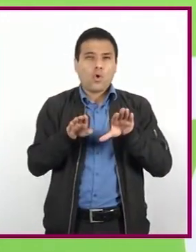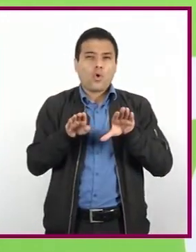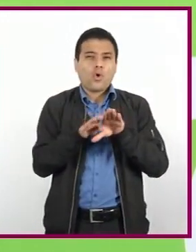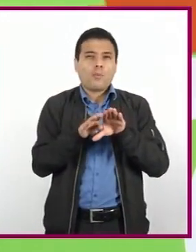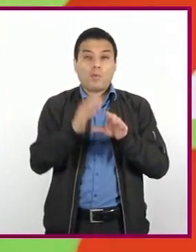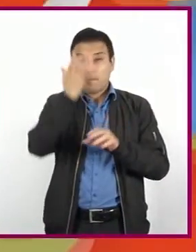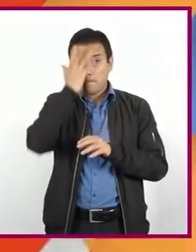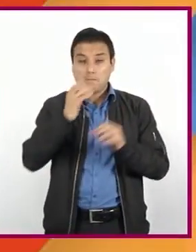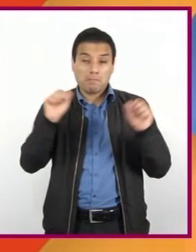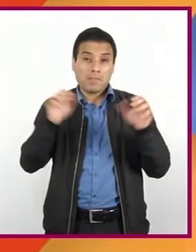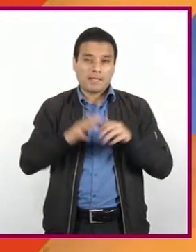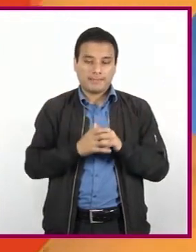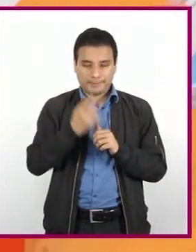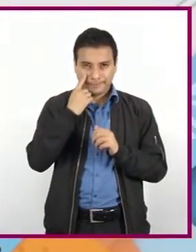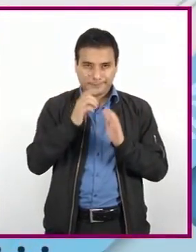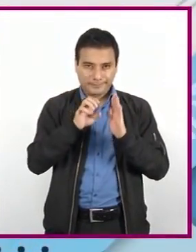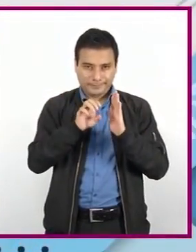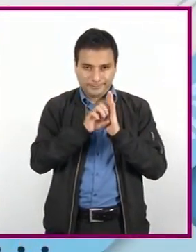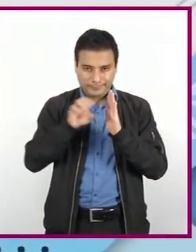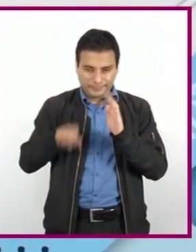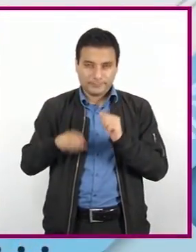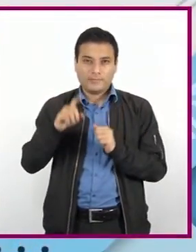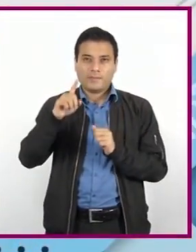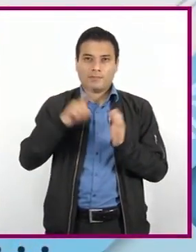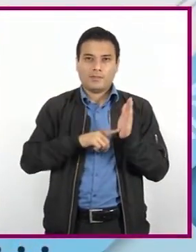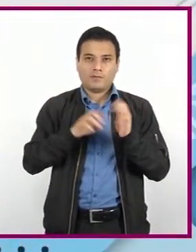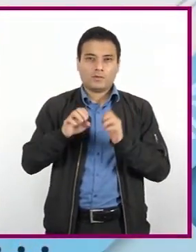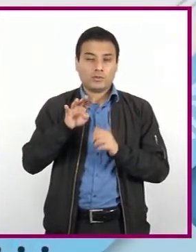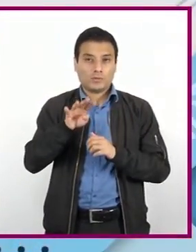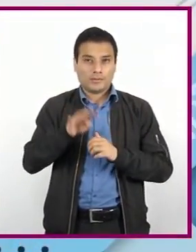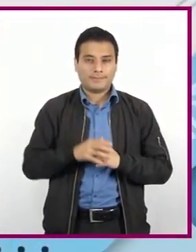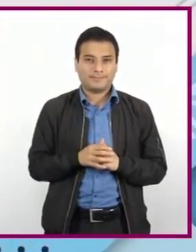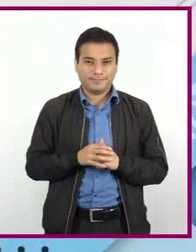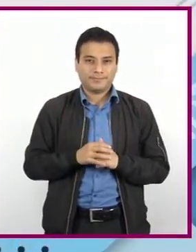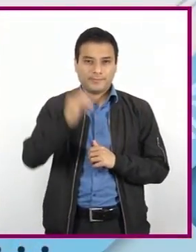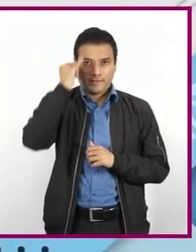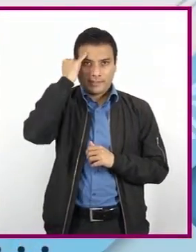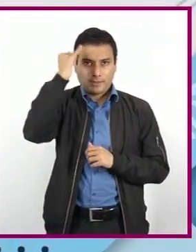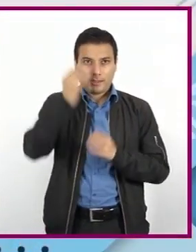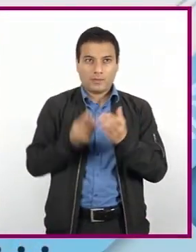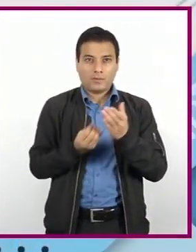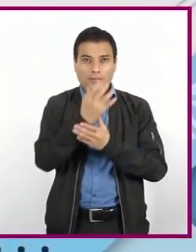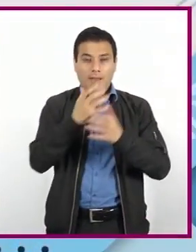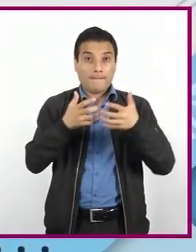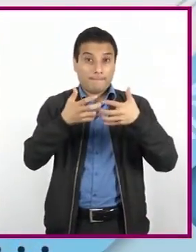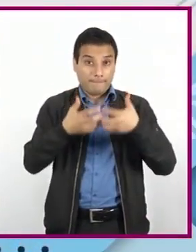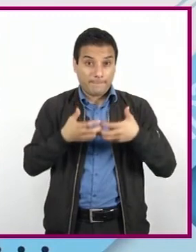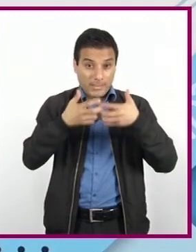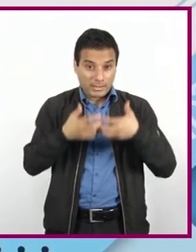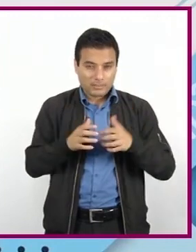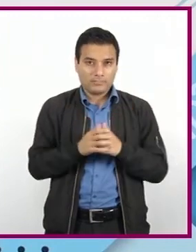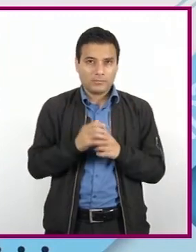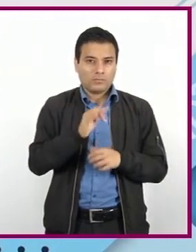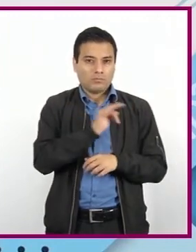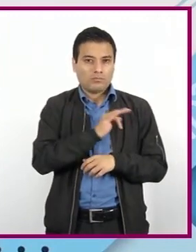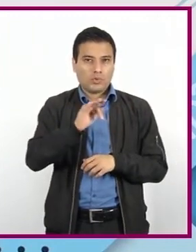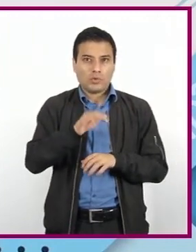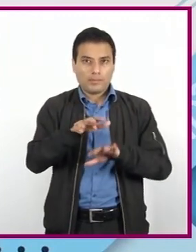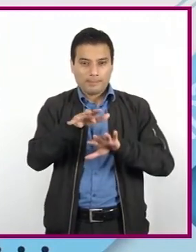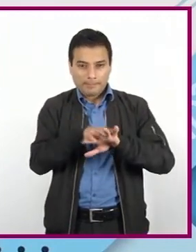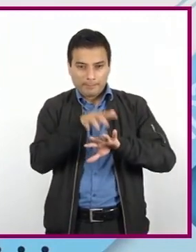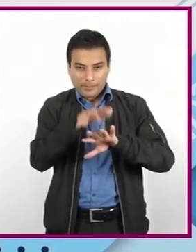magia. Por ejemplo, en 1919 se inventó una máquina que permitía ver una radiografía de los